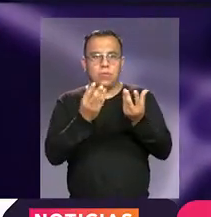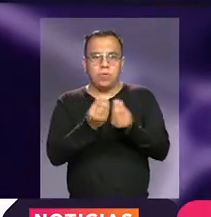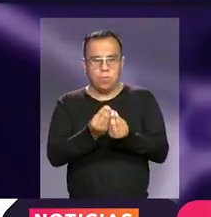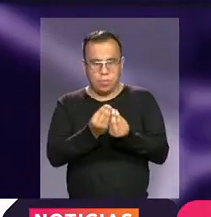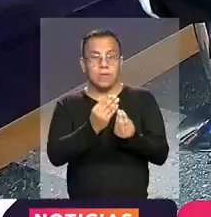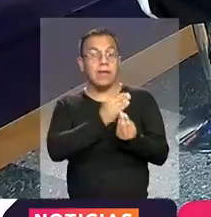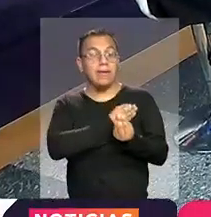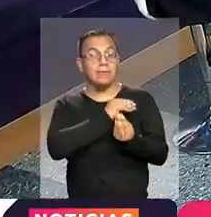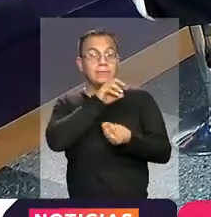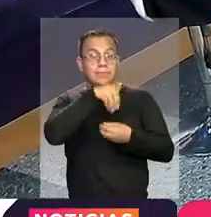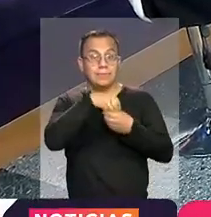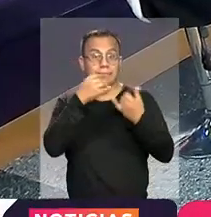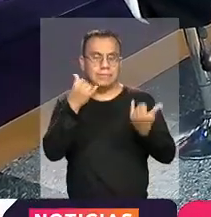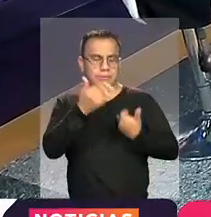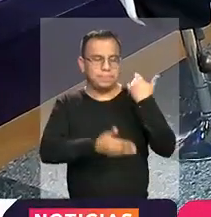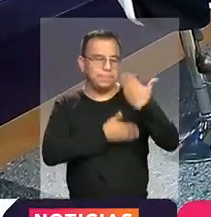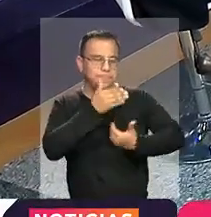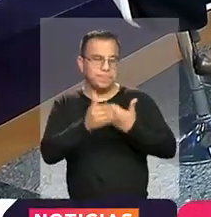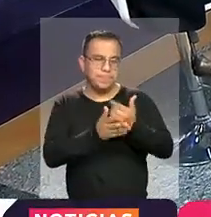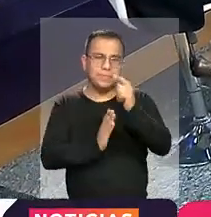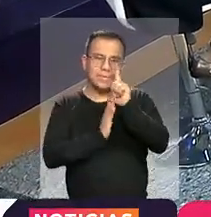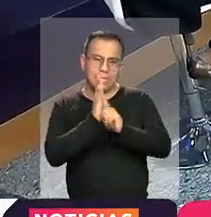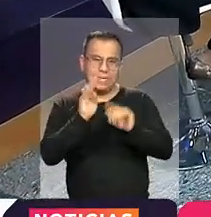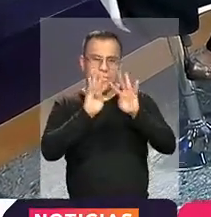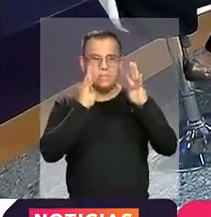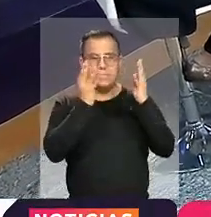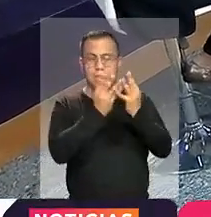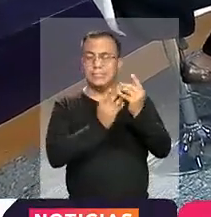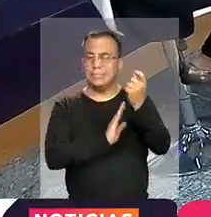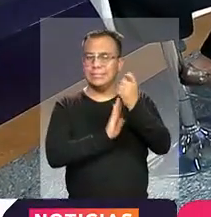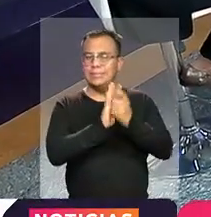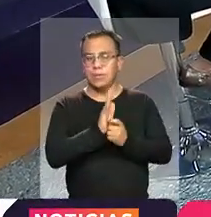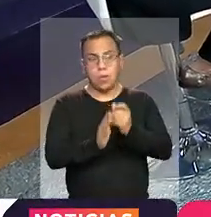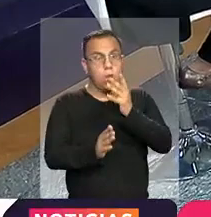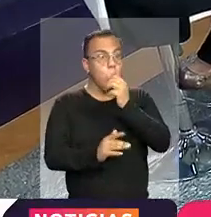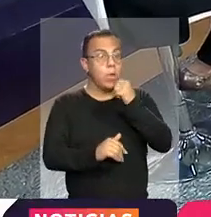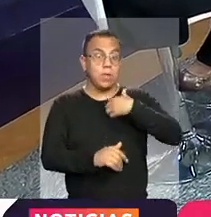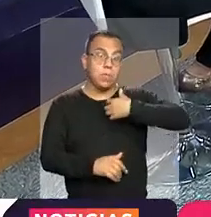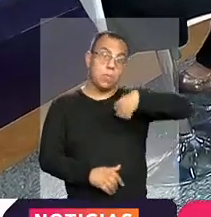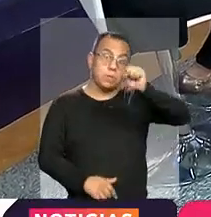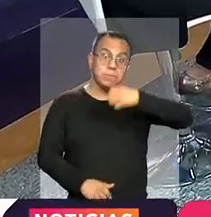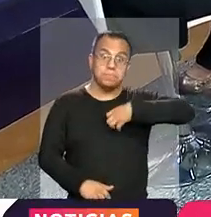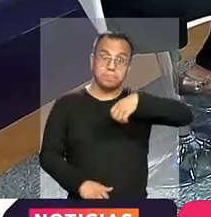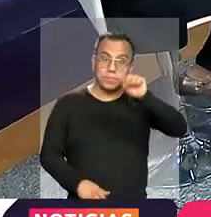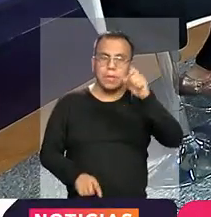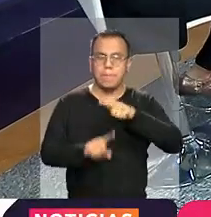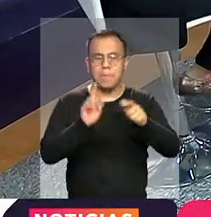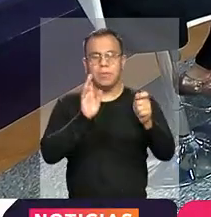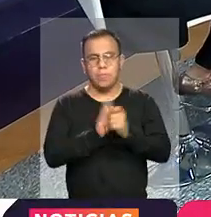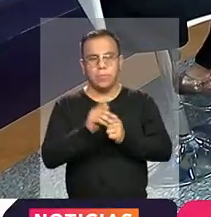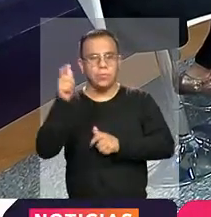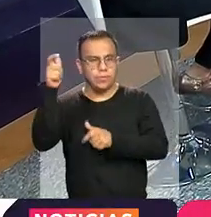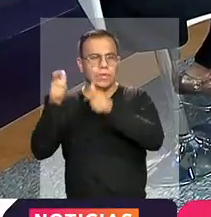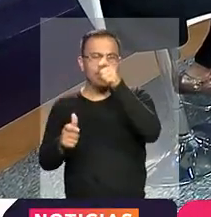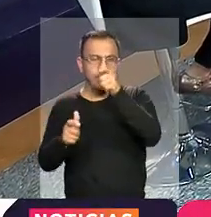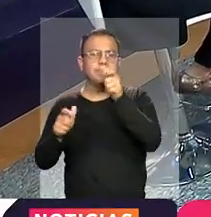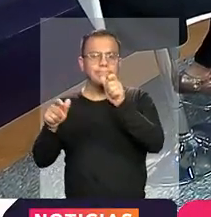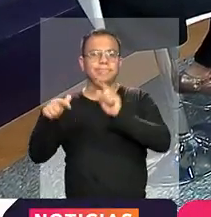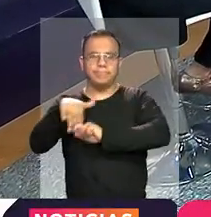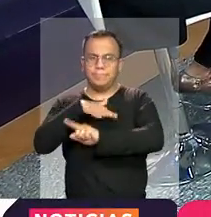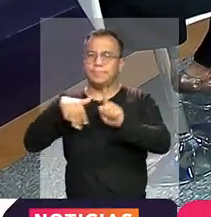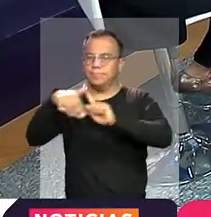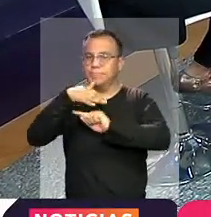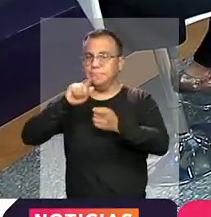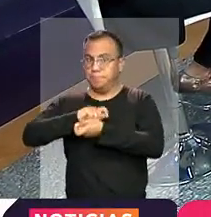además la evaluación de las cosas de lista de senado hay que tomarla con cuidado porque creo que ninguna fue muy exitosa pero en cámara creo que el panorama cambió bastante